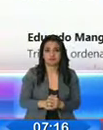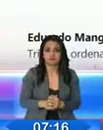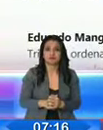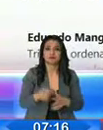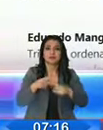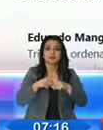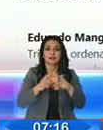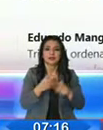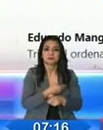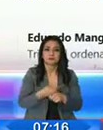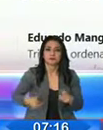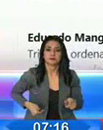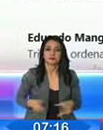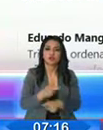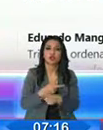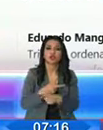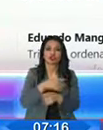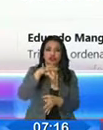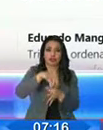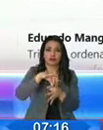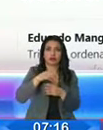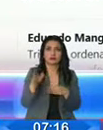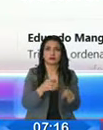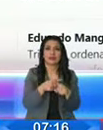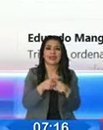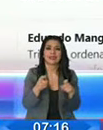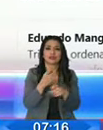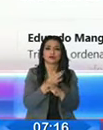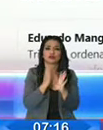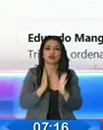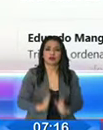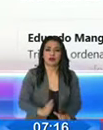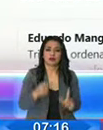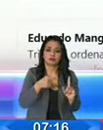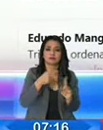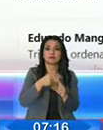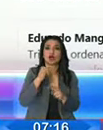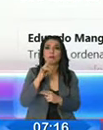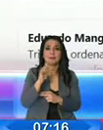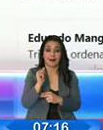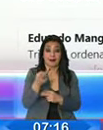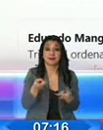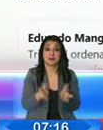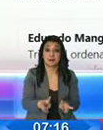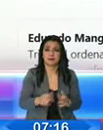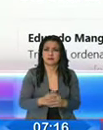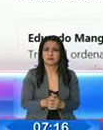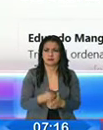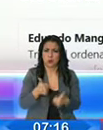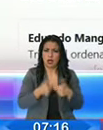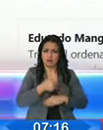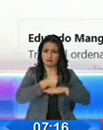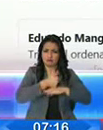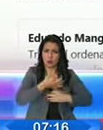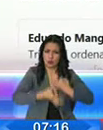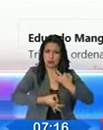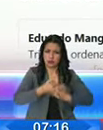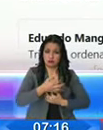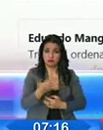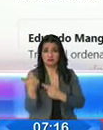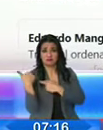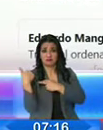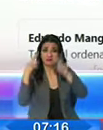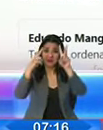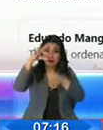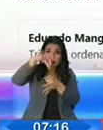presidente del Consejo Electoral y ex funcionario correísta Omar Simons cuestionaba: ¿cuál tribunal? Competencia sobre asuntos